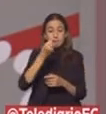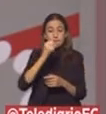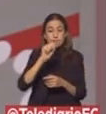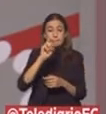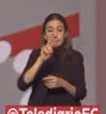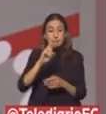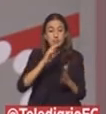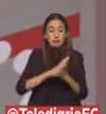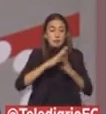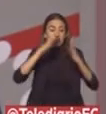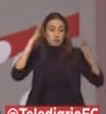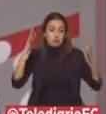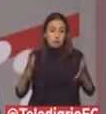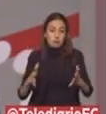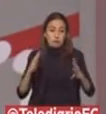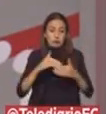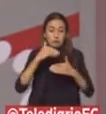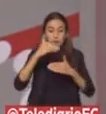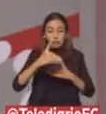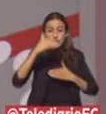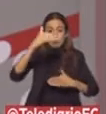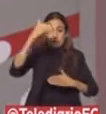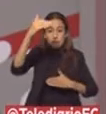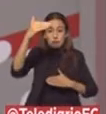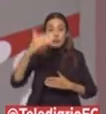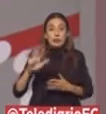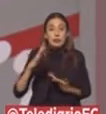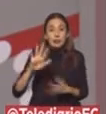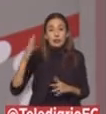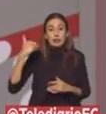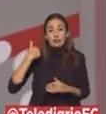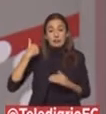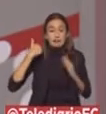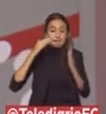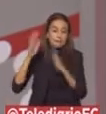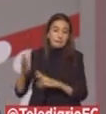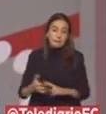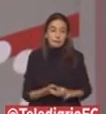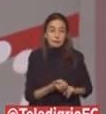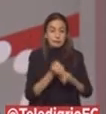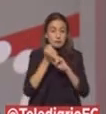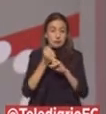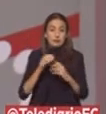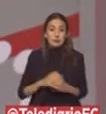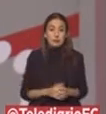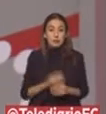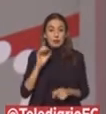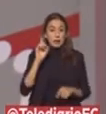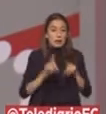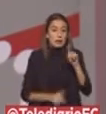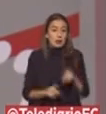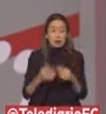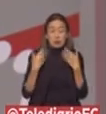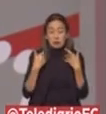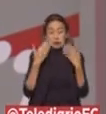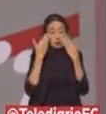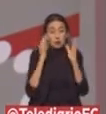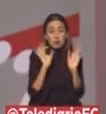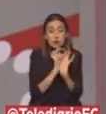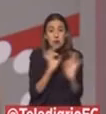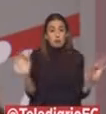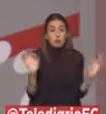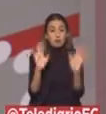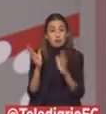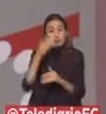hace es engrosar la larga lista de organismos internacionales regionales fallidos no me parece que me caí la